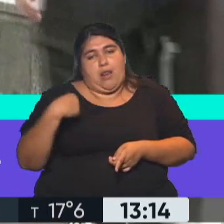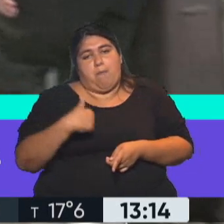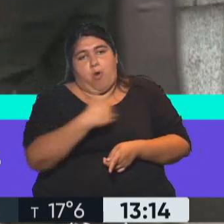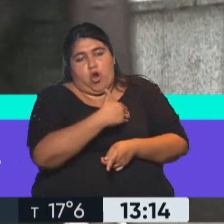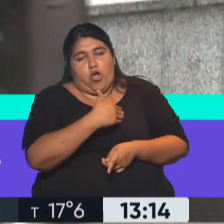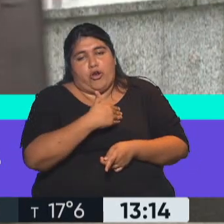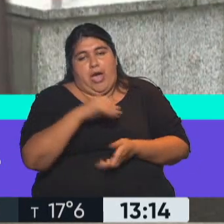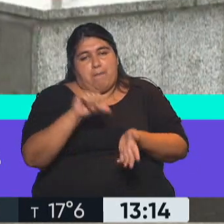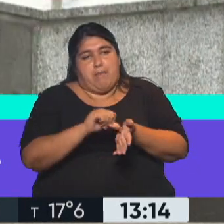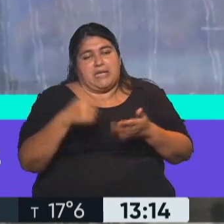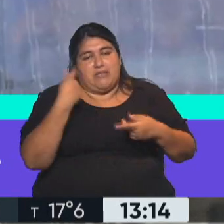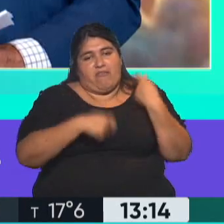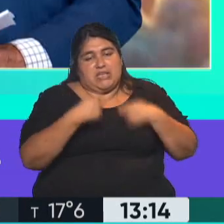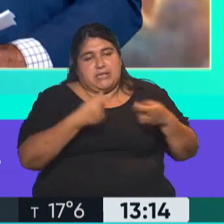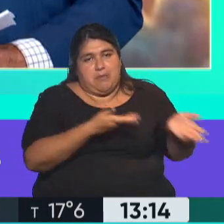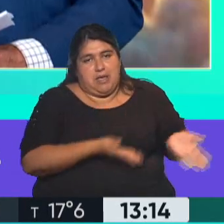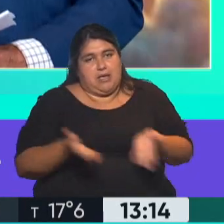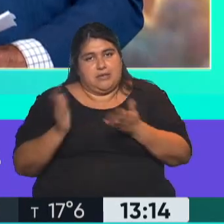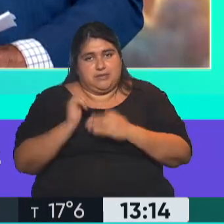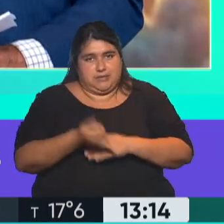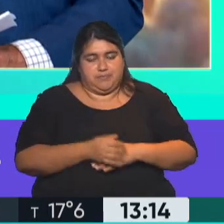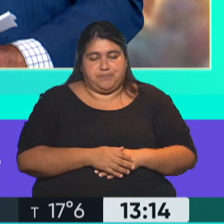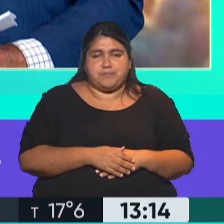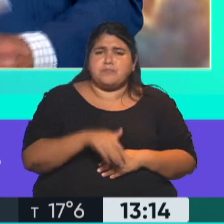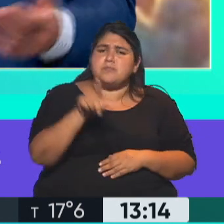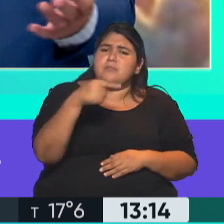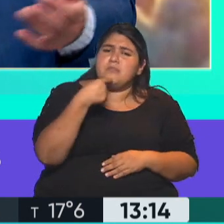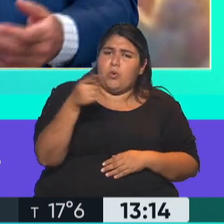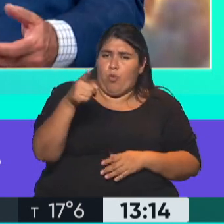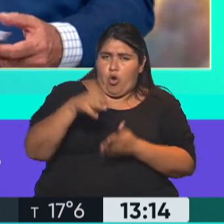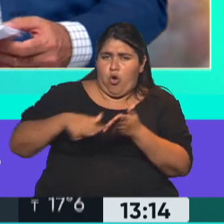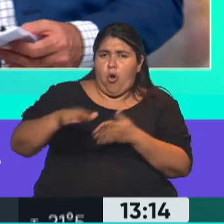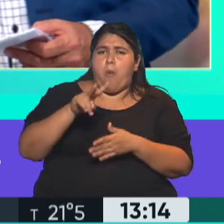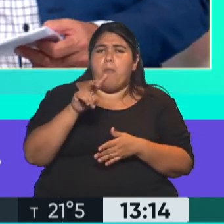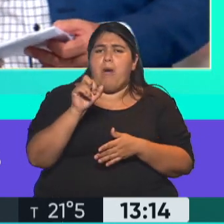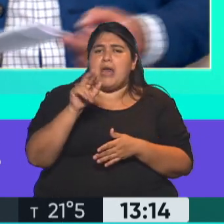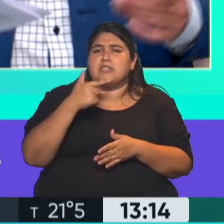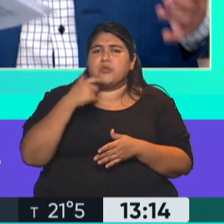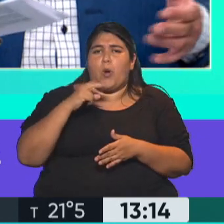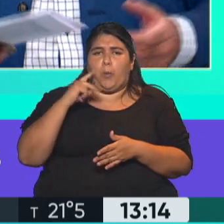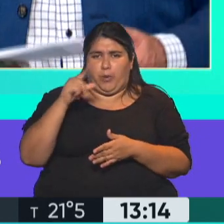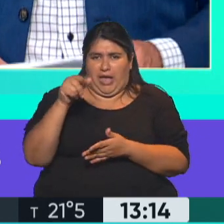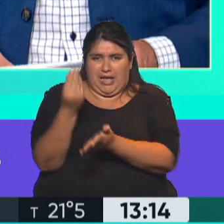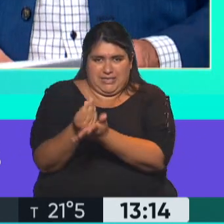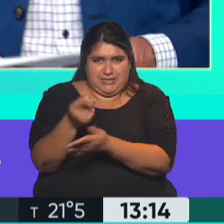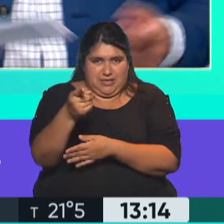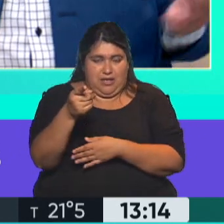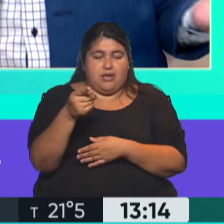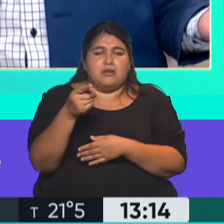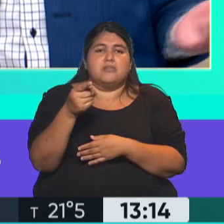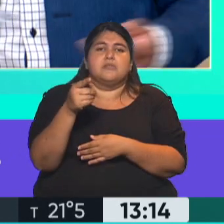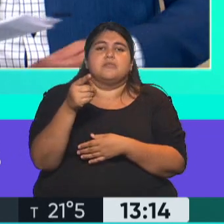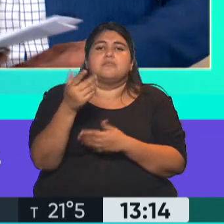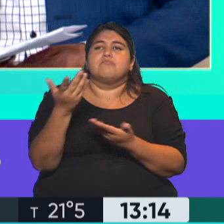desde Ucrania. Ignacio, en general, allí en Varsovia, donde vos estás, en Polonia en general, y en lo particular, ¿cómo se